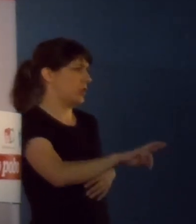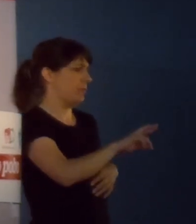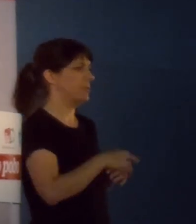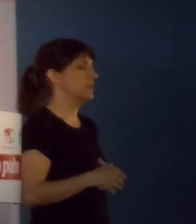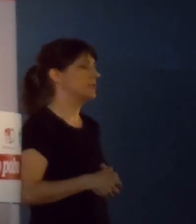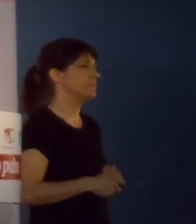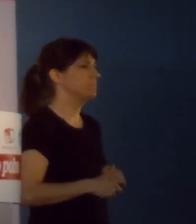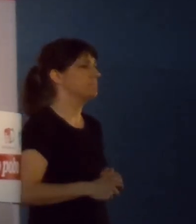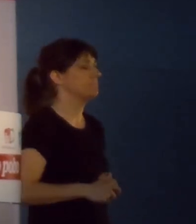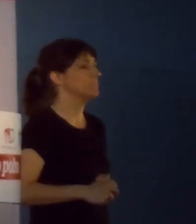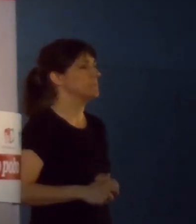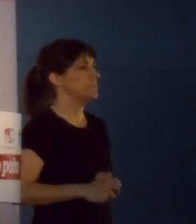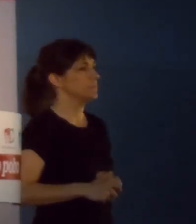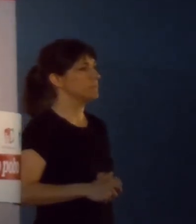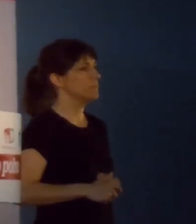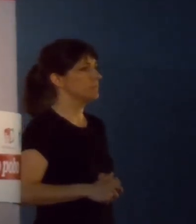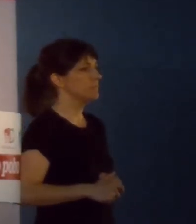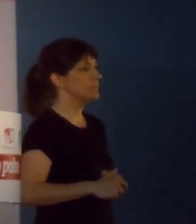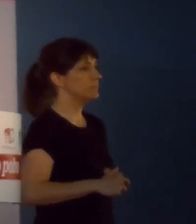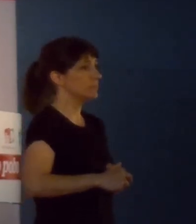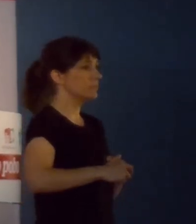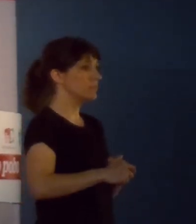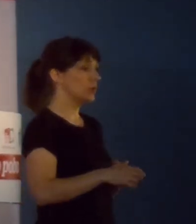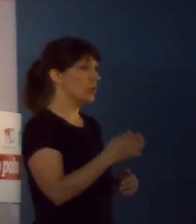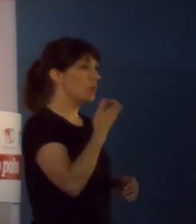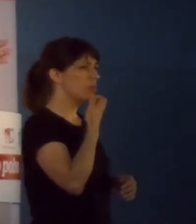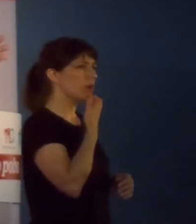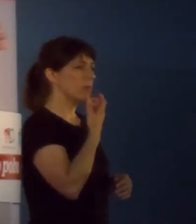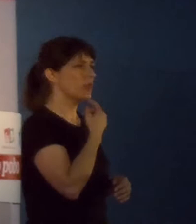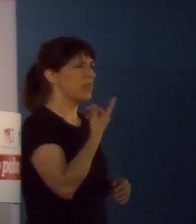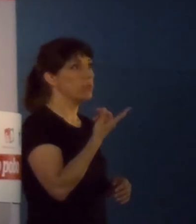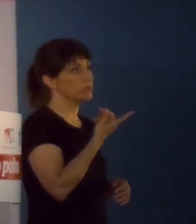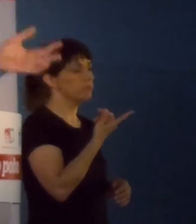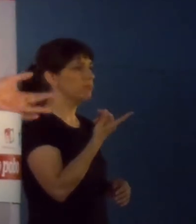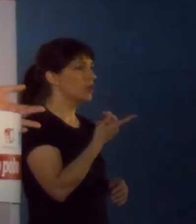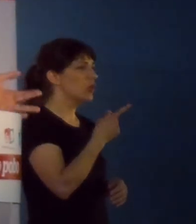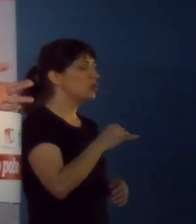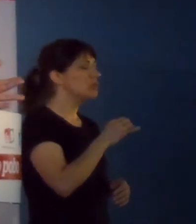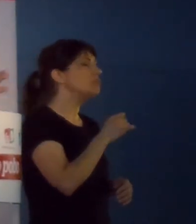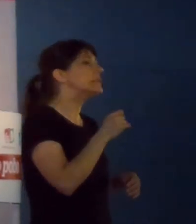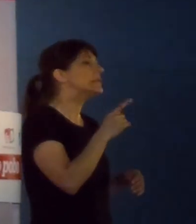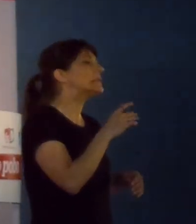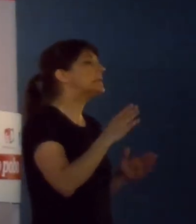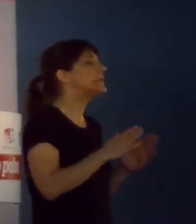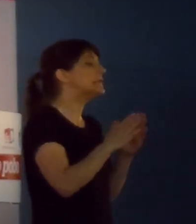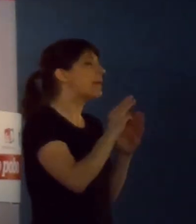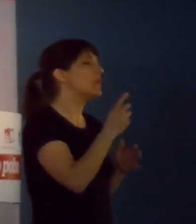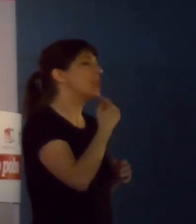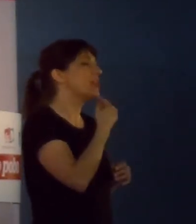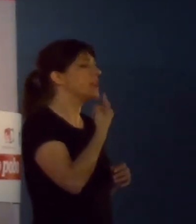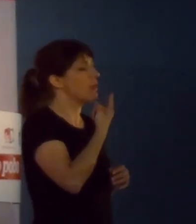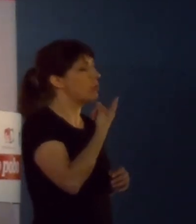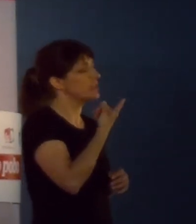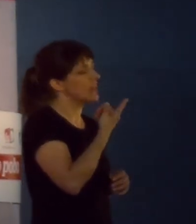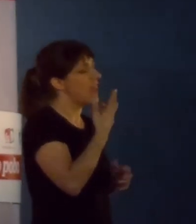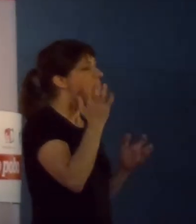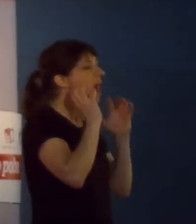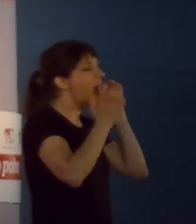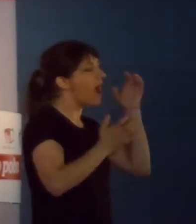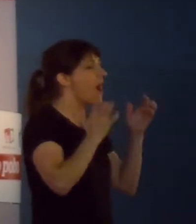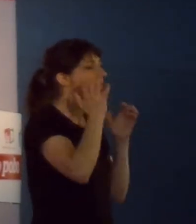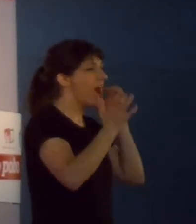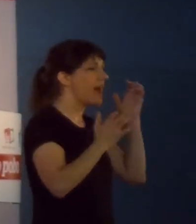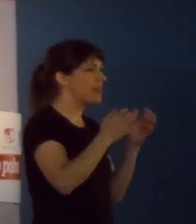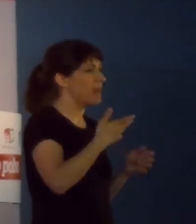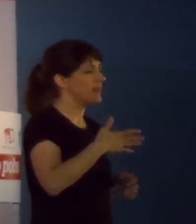Como a eles pasa, e é algo parecido ao que decía José Luis San Pedro dos lemures de Madagascar, aplicados economistas, eses que tiñan